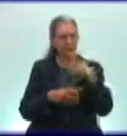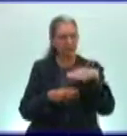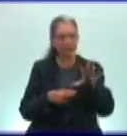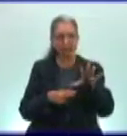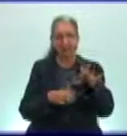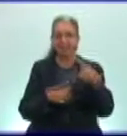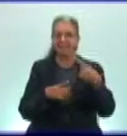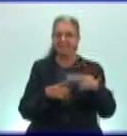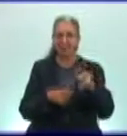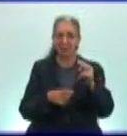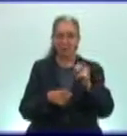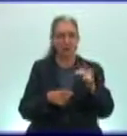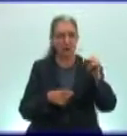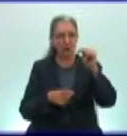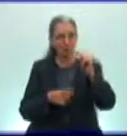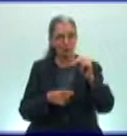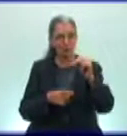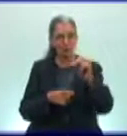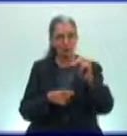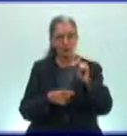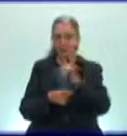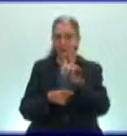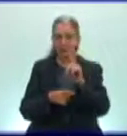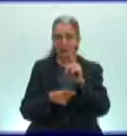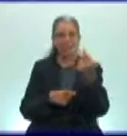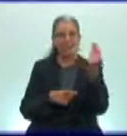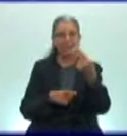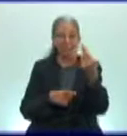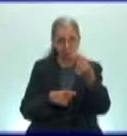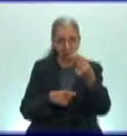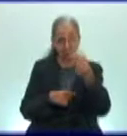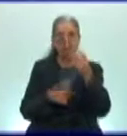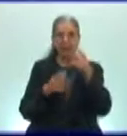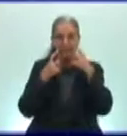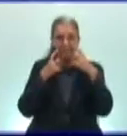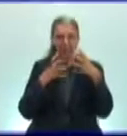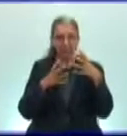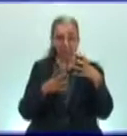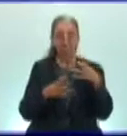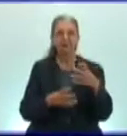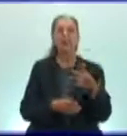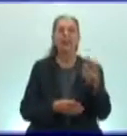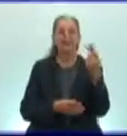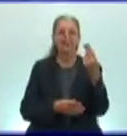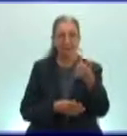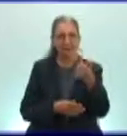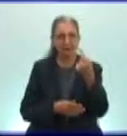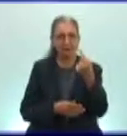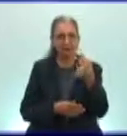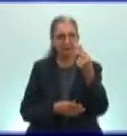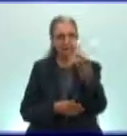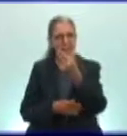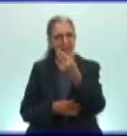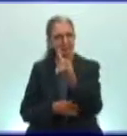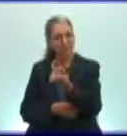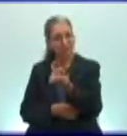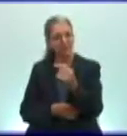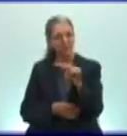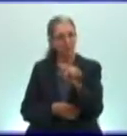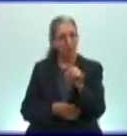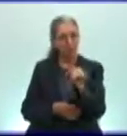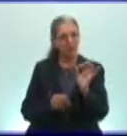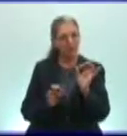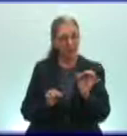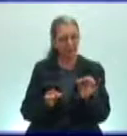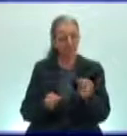tengan en cuenta que elemento químico es el conjunto de átomos que tiene igual número de protones en su